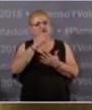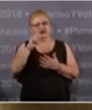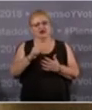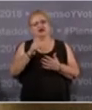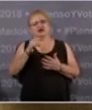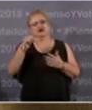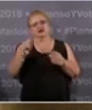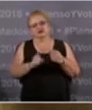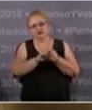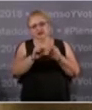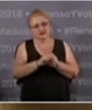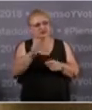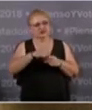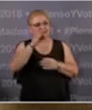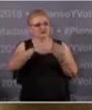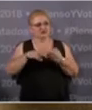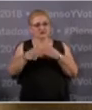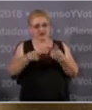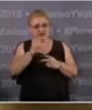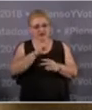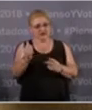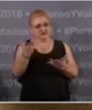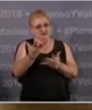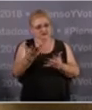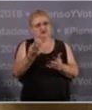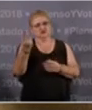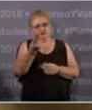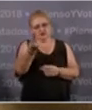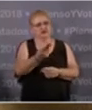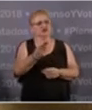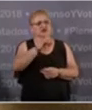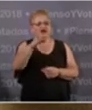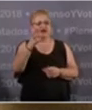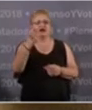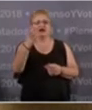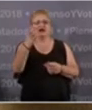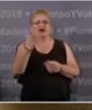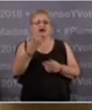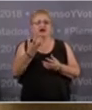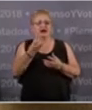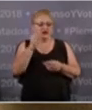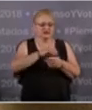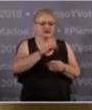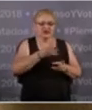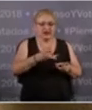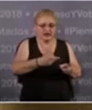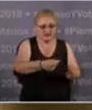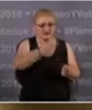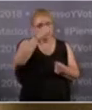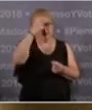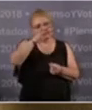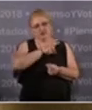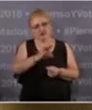dimensiones. ¿Van a impulsar criterios específicos de asignación de gasto para poder contemplar las